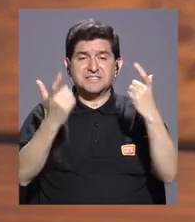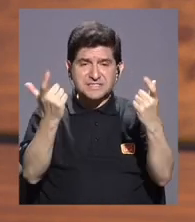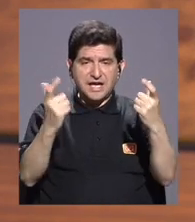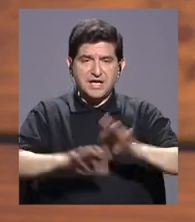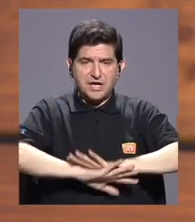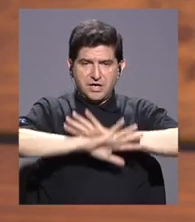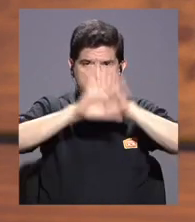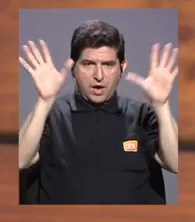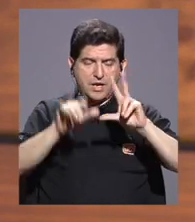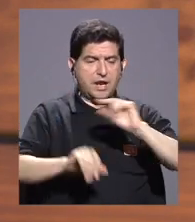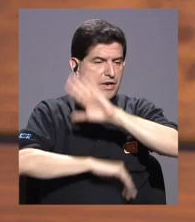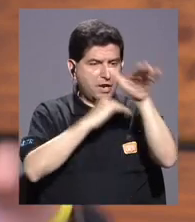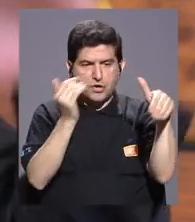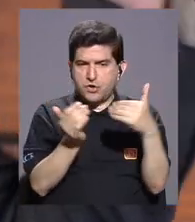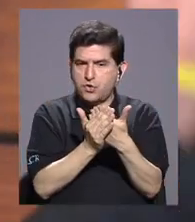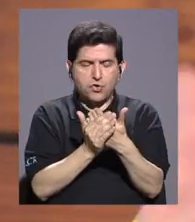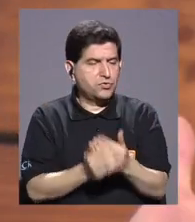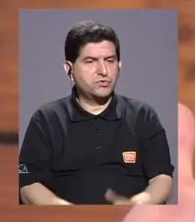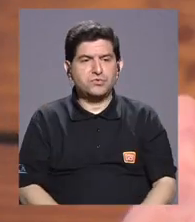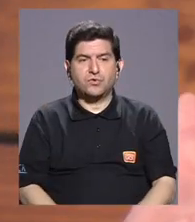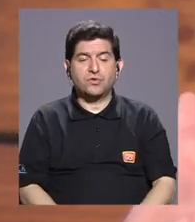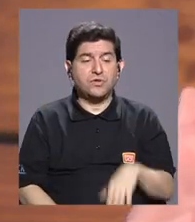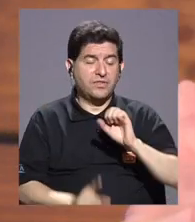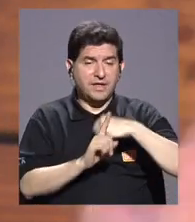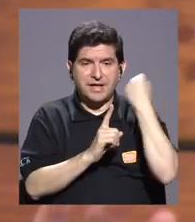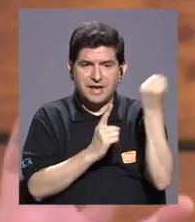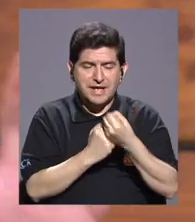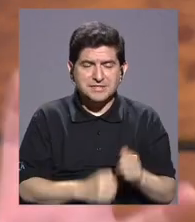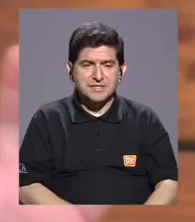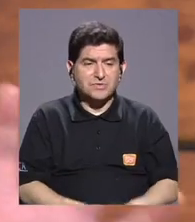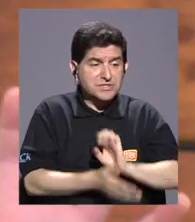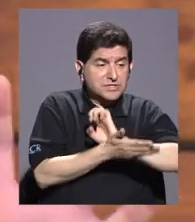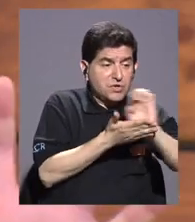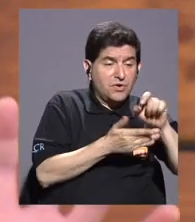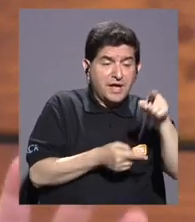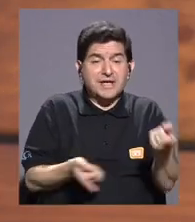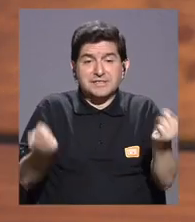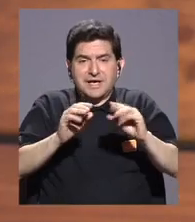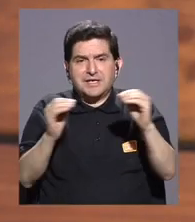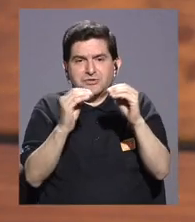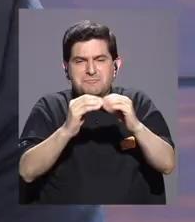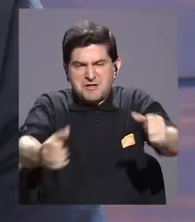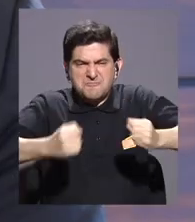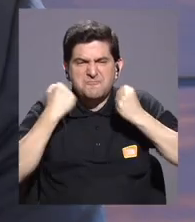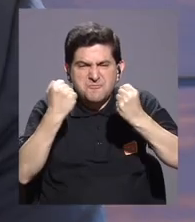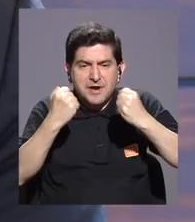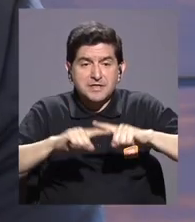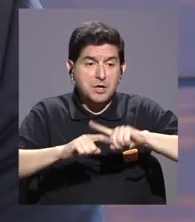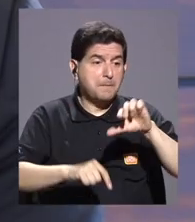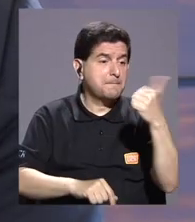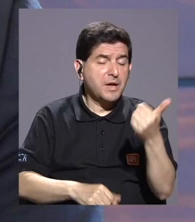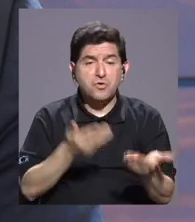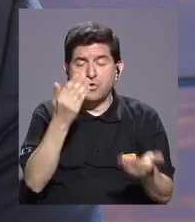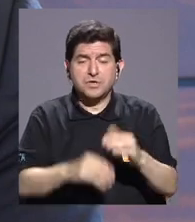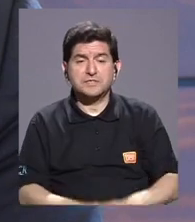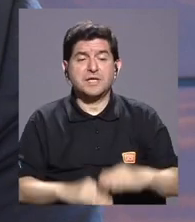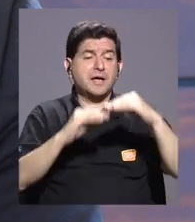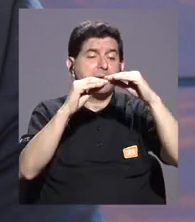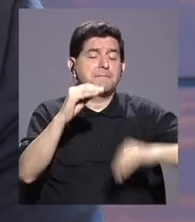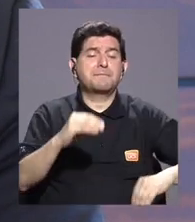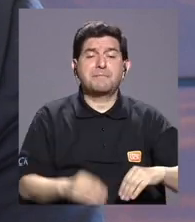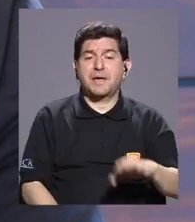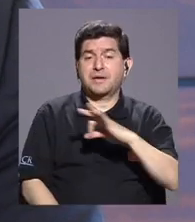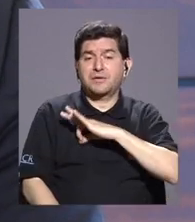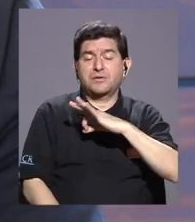cero utilidades, que hay que aclarar que no es todo el marco de la posible evasión. Esos son tal vez los casos más extremos, pero habrá otros que declaran mucho